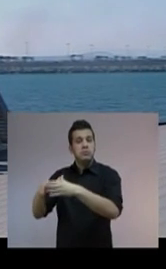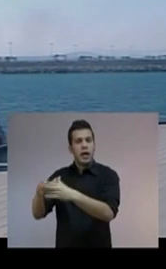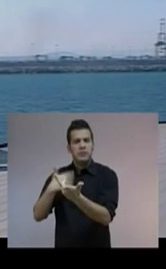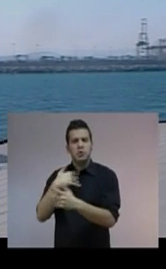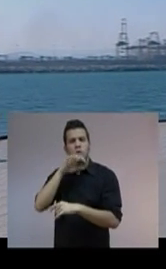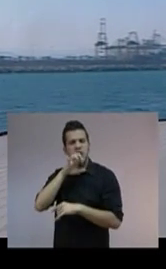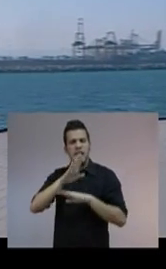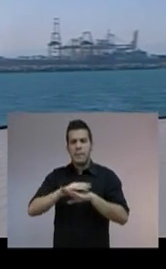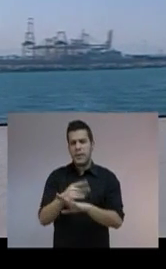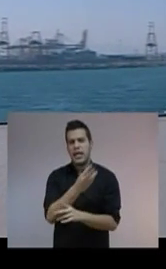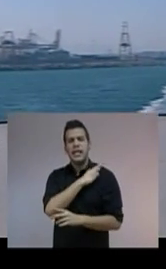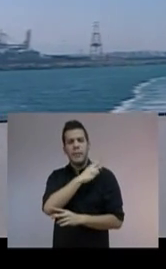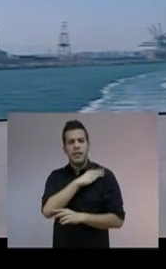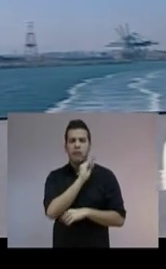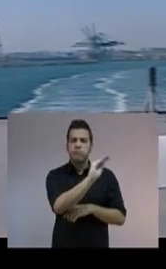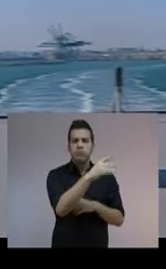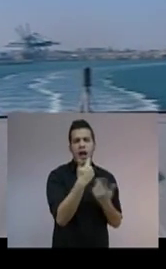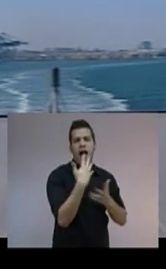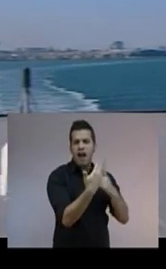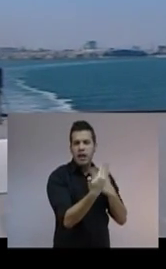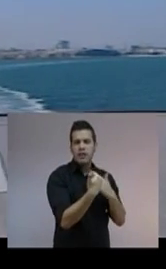capitán de aquel enorme ferry.